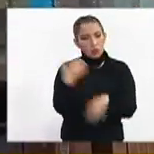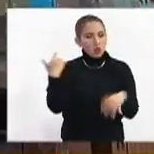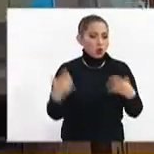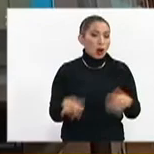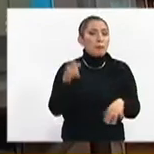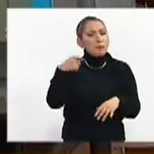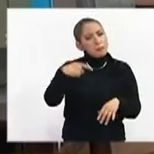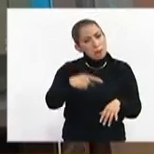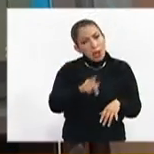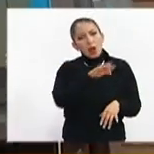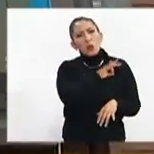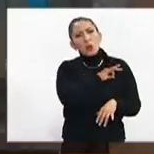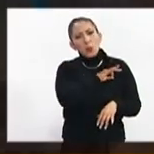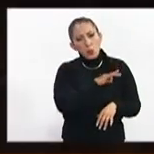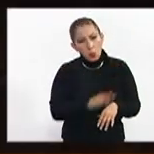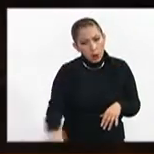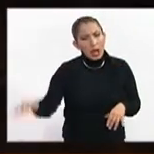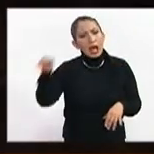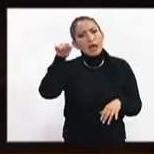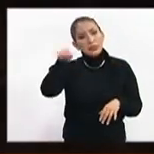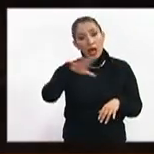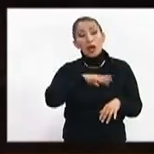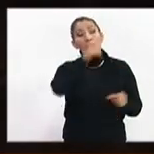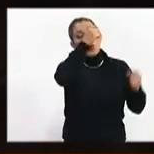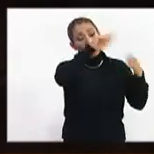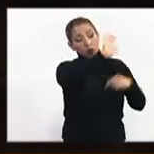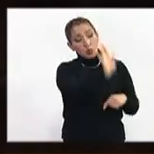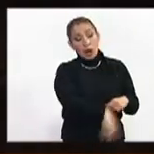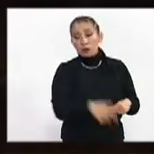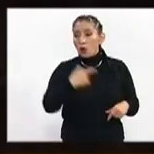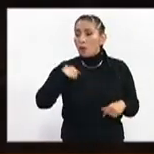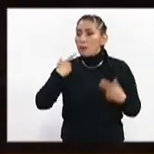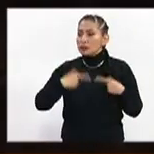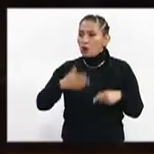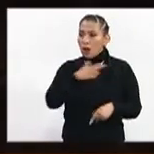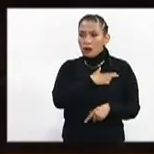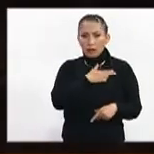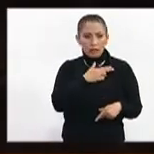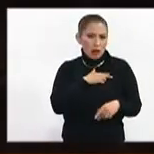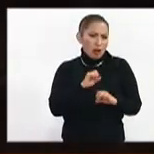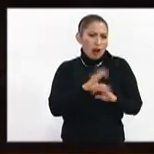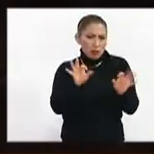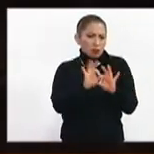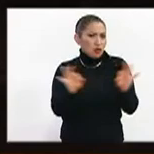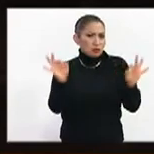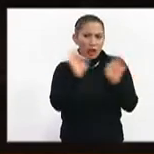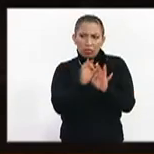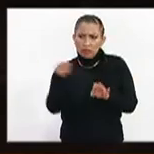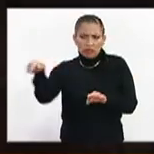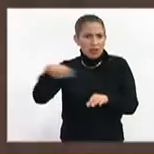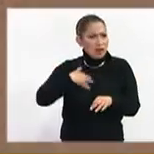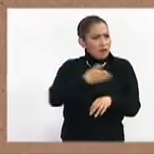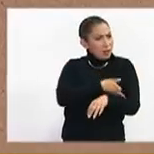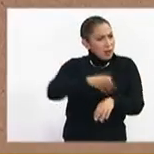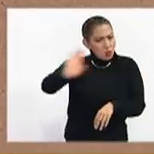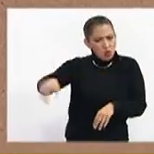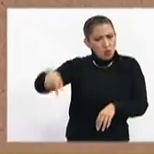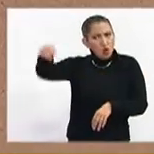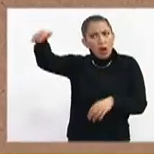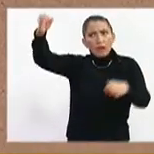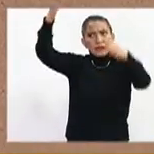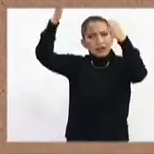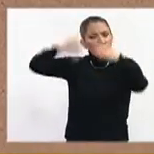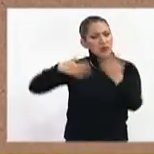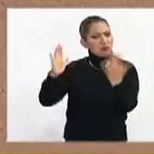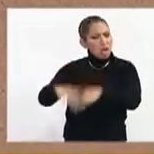sí puede haber, que a veces incluso ha habido muertos y personas lesionadas, claro que es importante hacerlo, digamos, ¿no? Esto es más